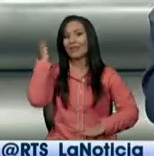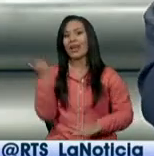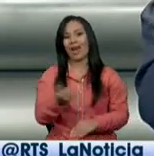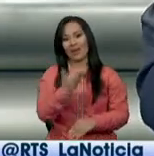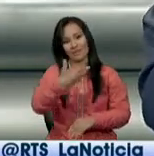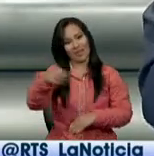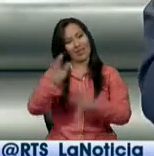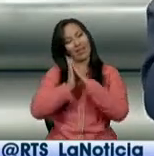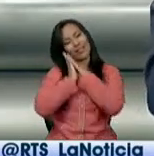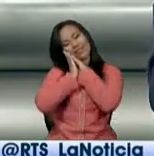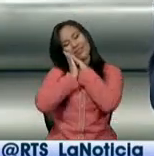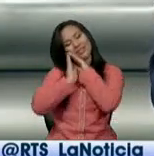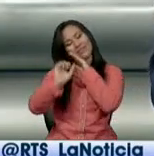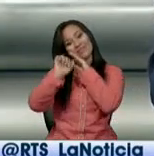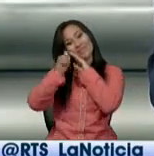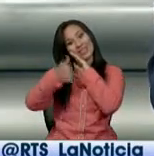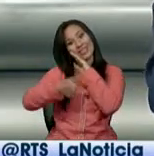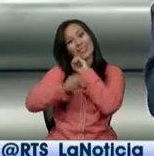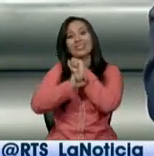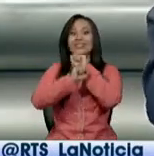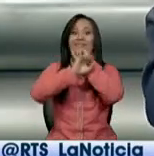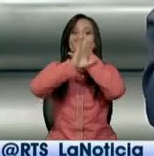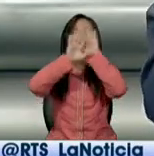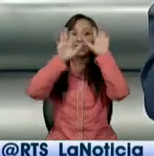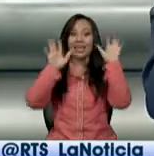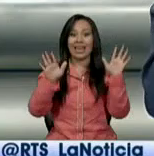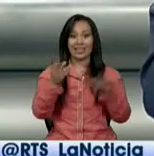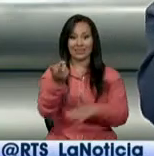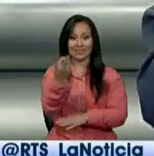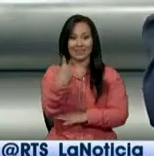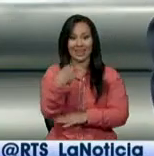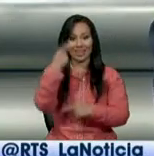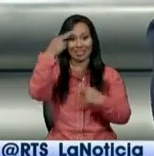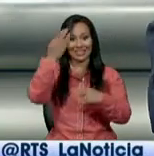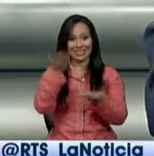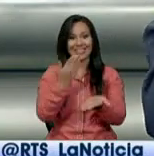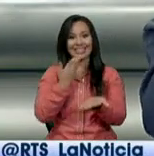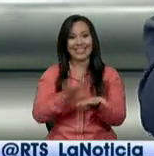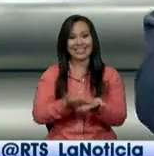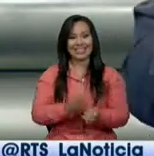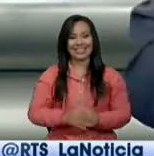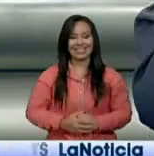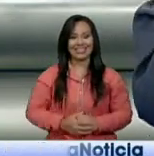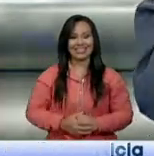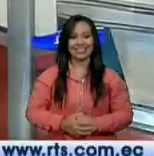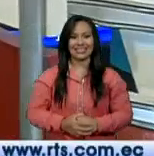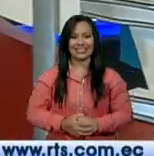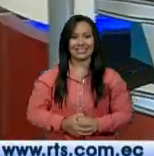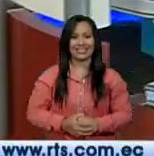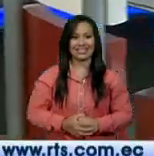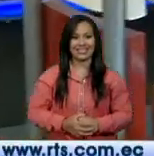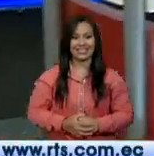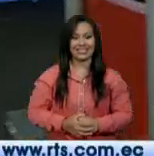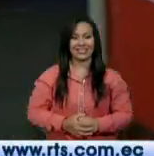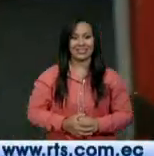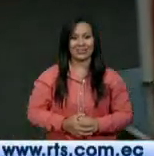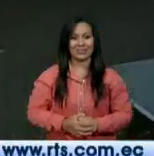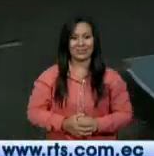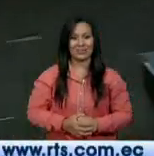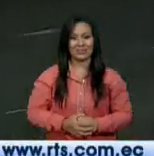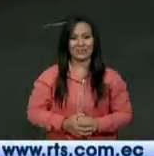descansar para tener el honor de que nos acompañen en la mañana. Buenos días, descansen. La noticia siempre en